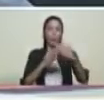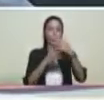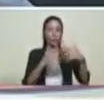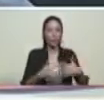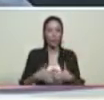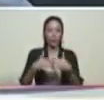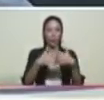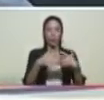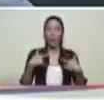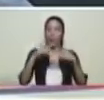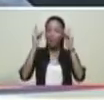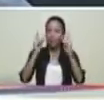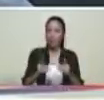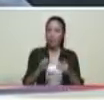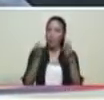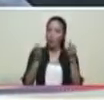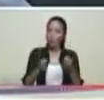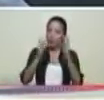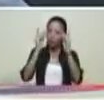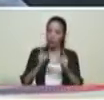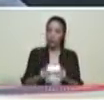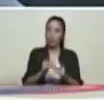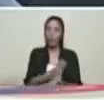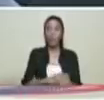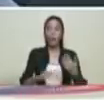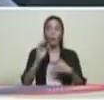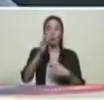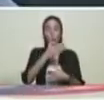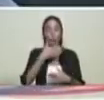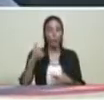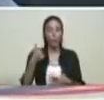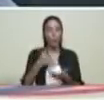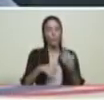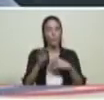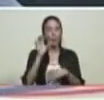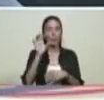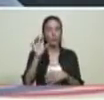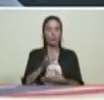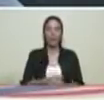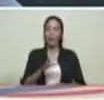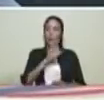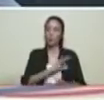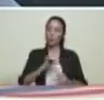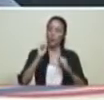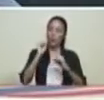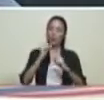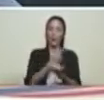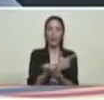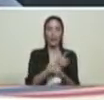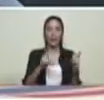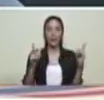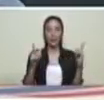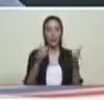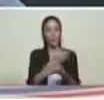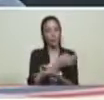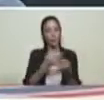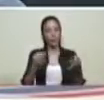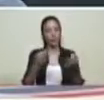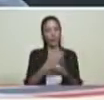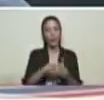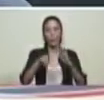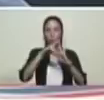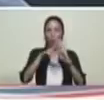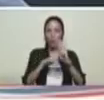a seguir construyendo una patria grande socialista libre soberana y regida por los